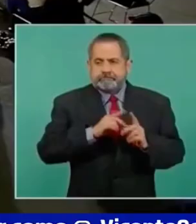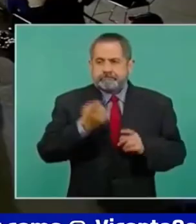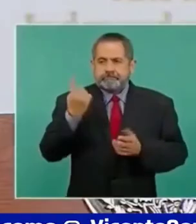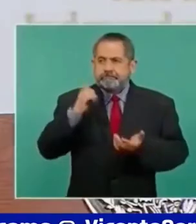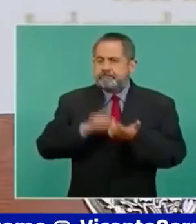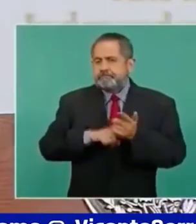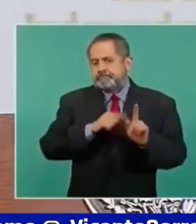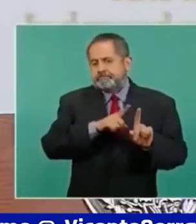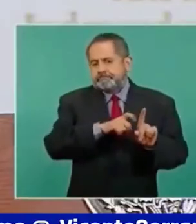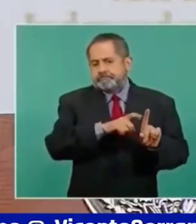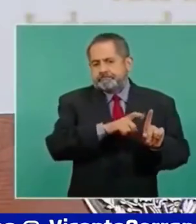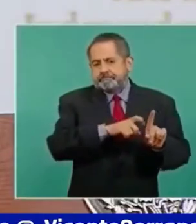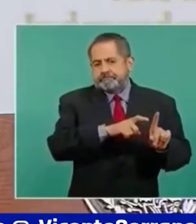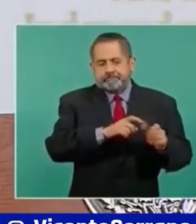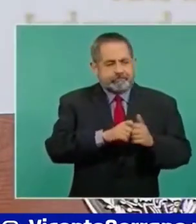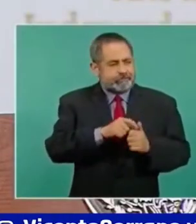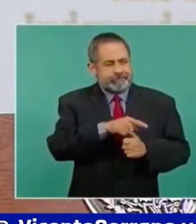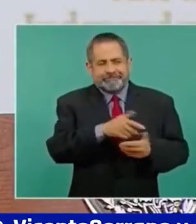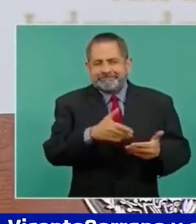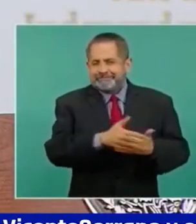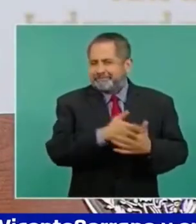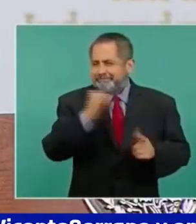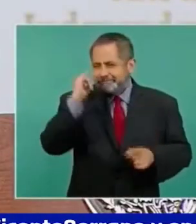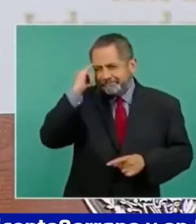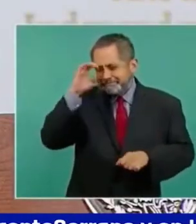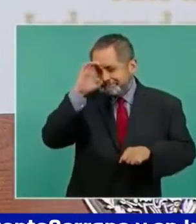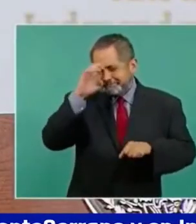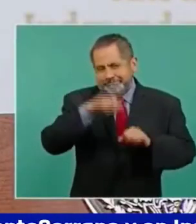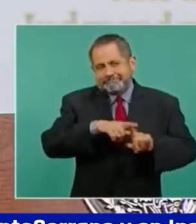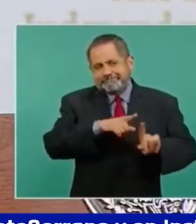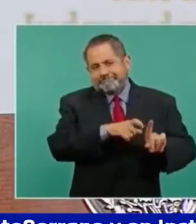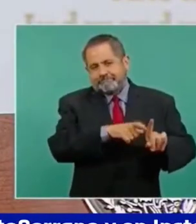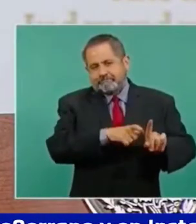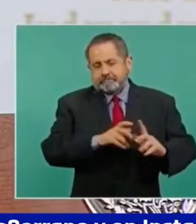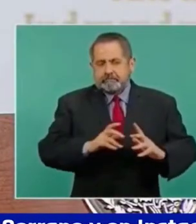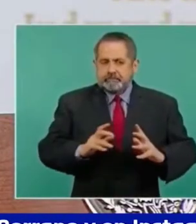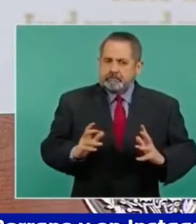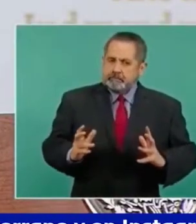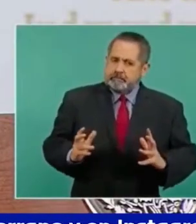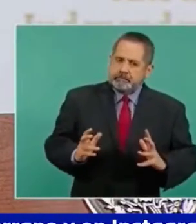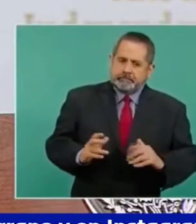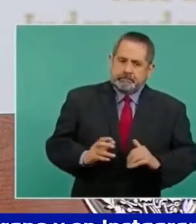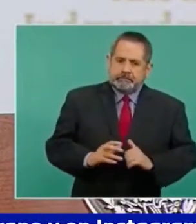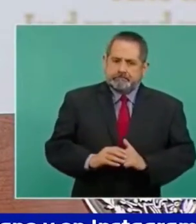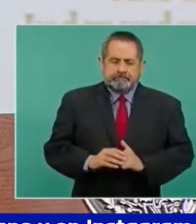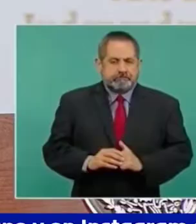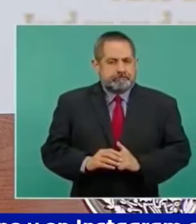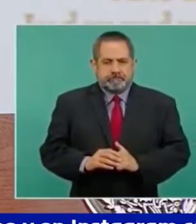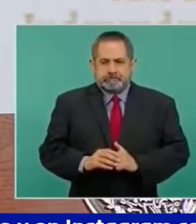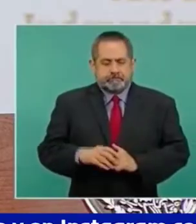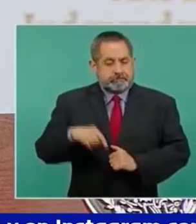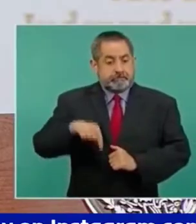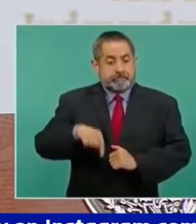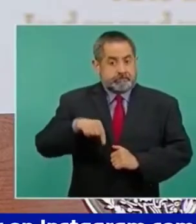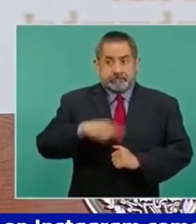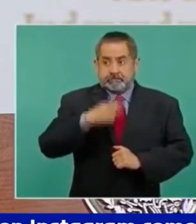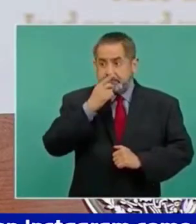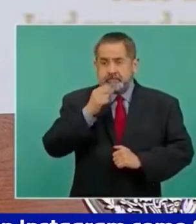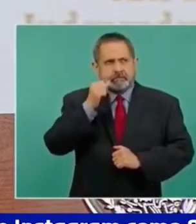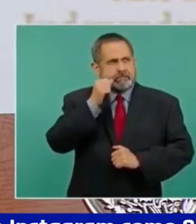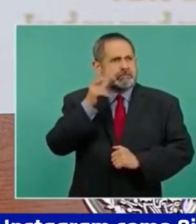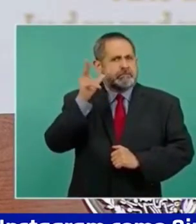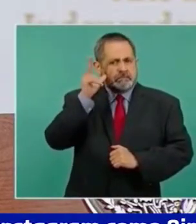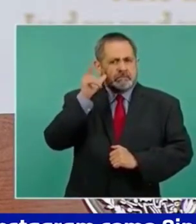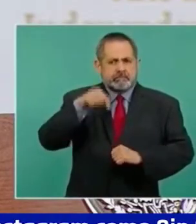por sus orígenes, por su cultura. Ya aquí dijimos ayer o